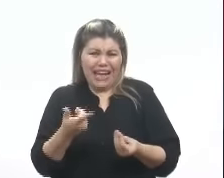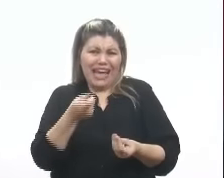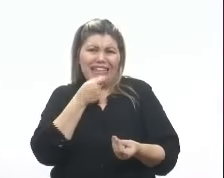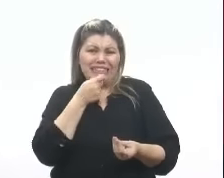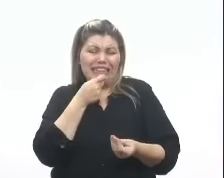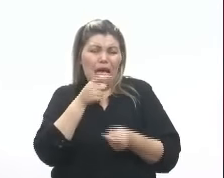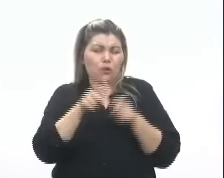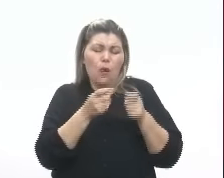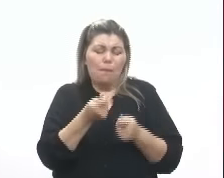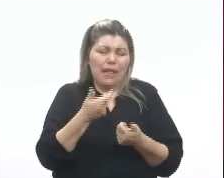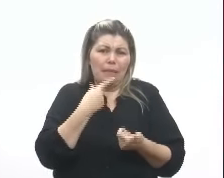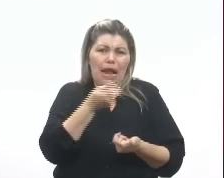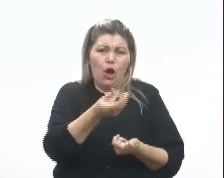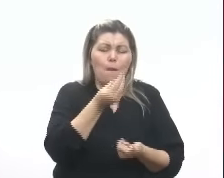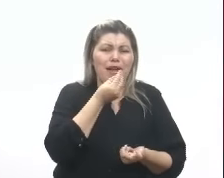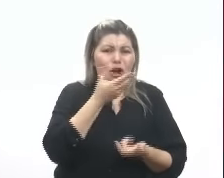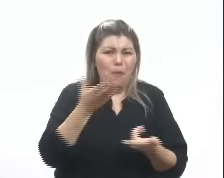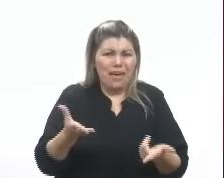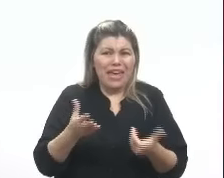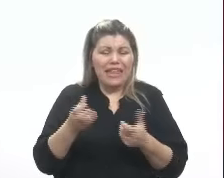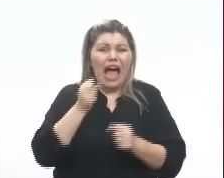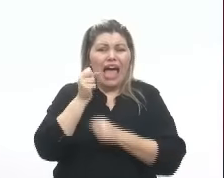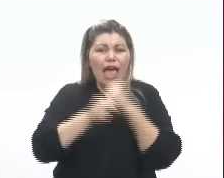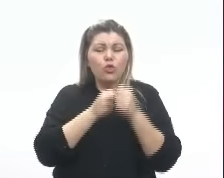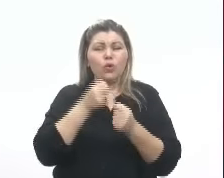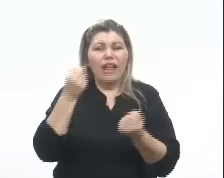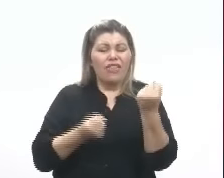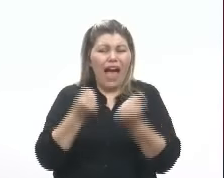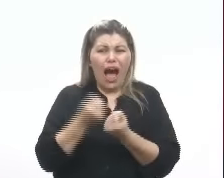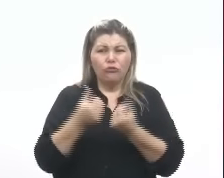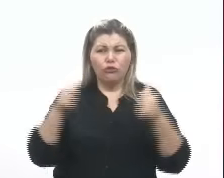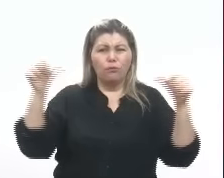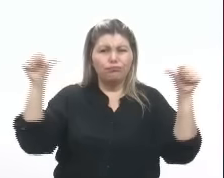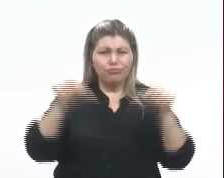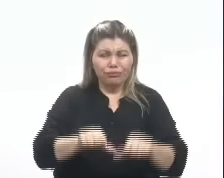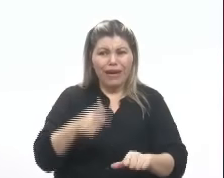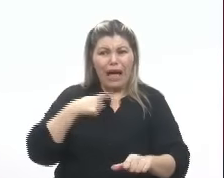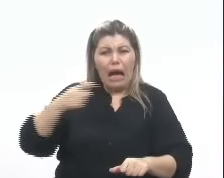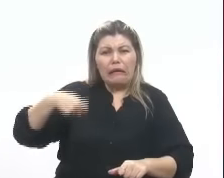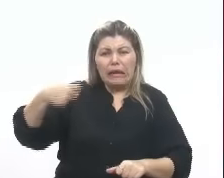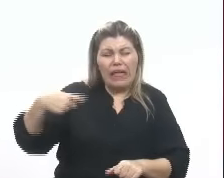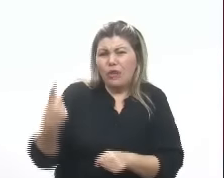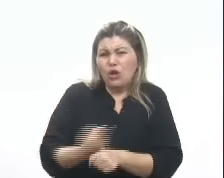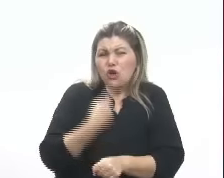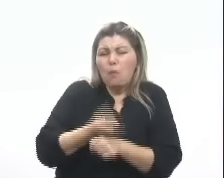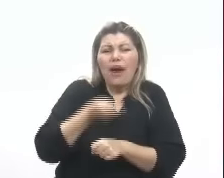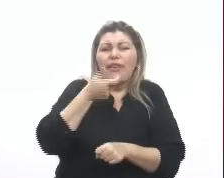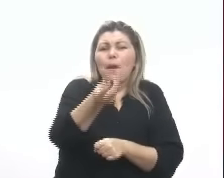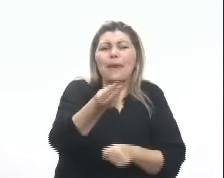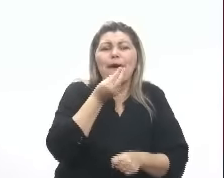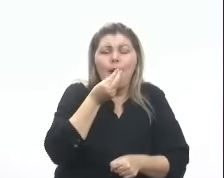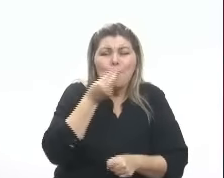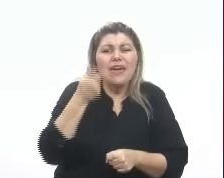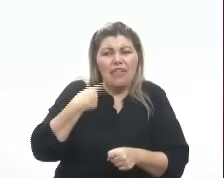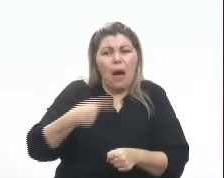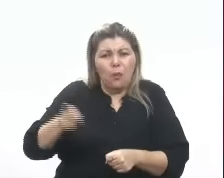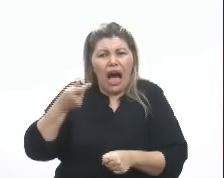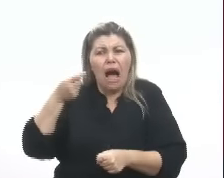industria automotriz? Va a sacar crédito. ¿Quién vaya a sacar un crédito? No puede llegar para comer y vaya a sacar un